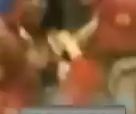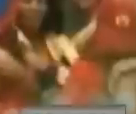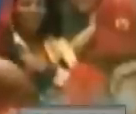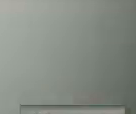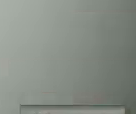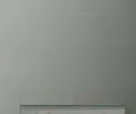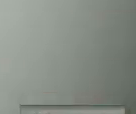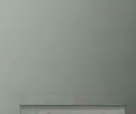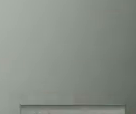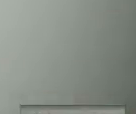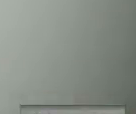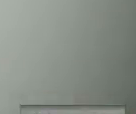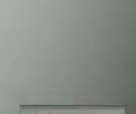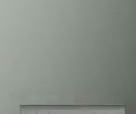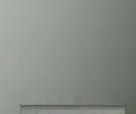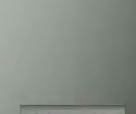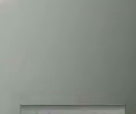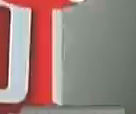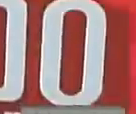ojos del amor.